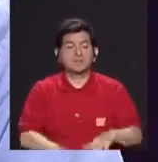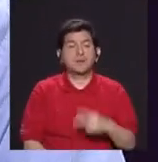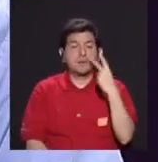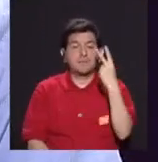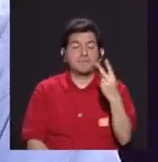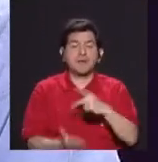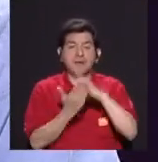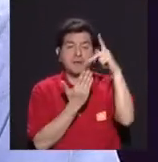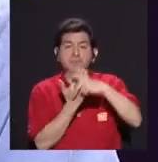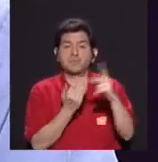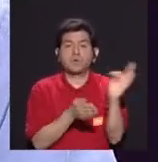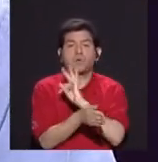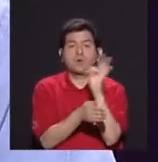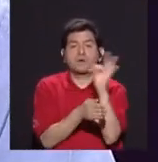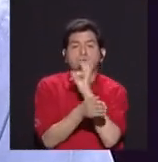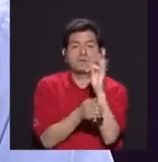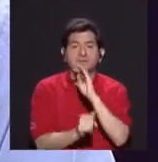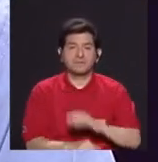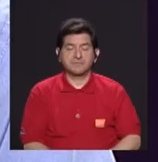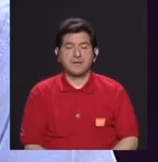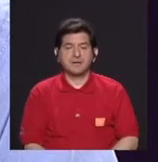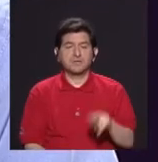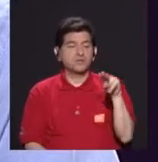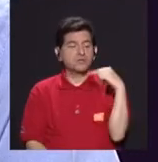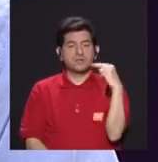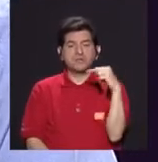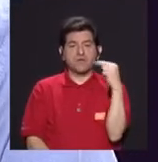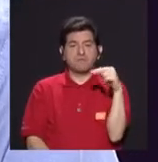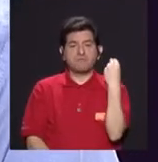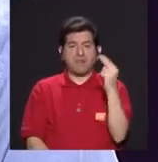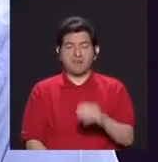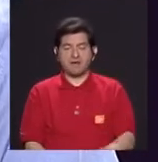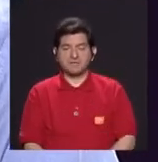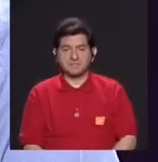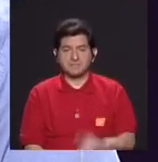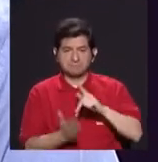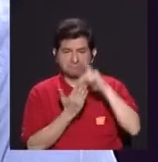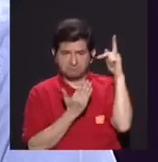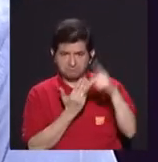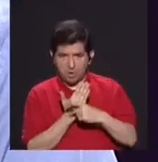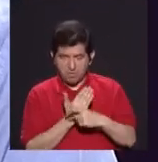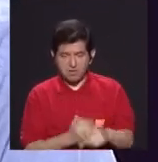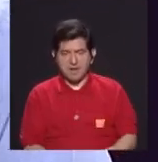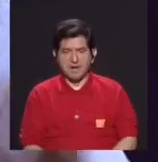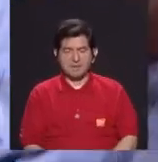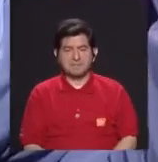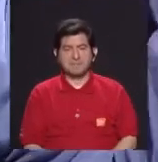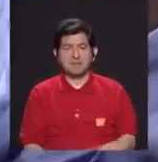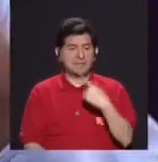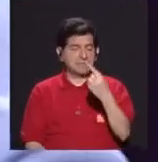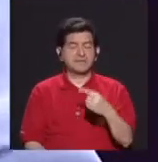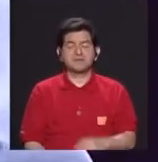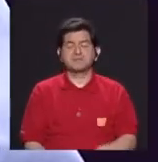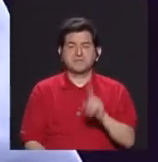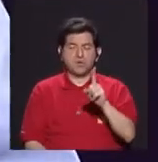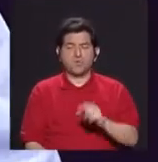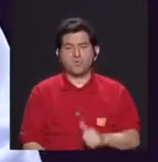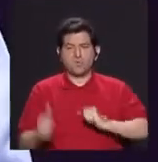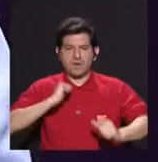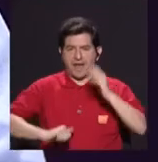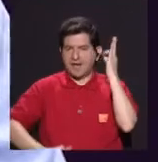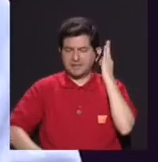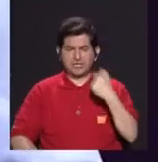series de televisión novelas programas que alguna actriz dice yo soy feminista alguna